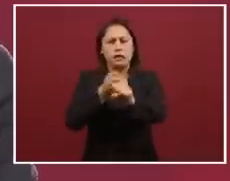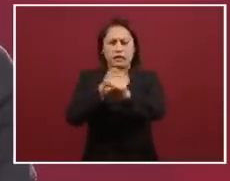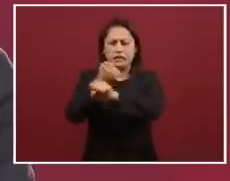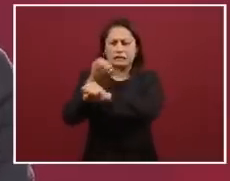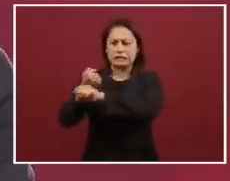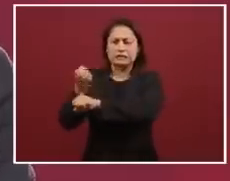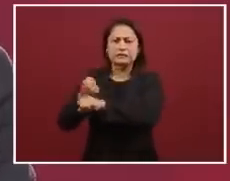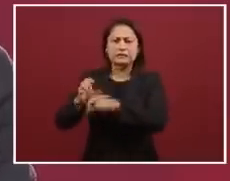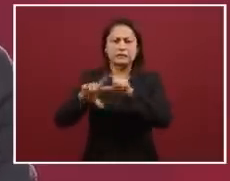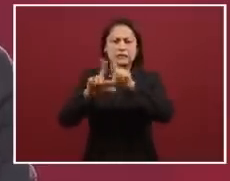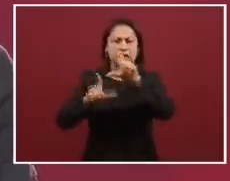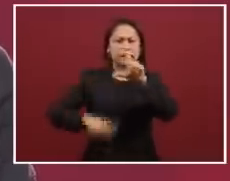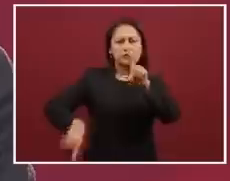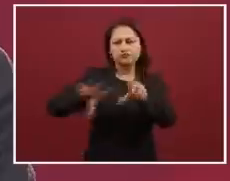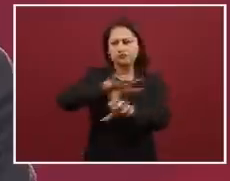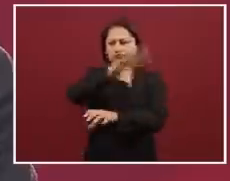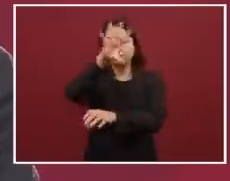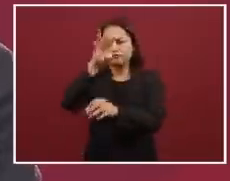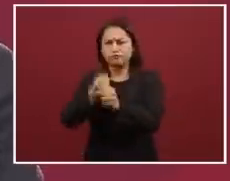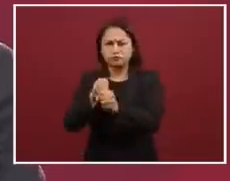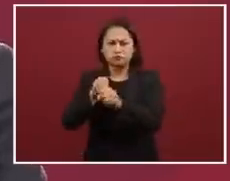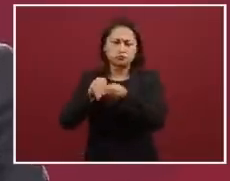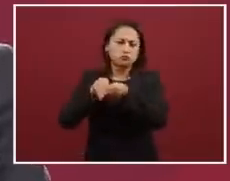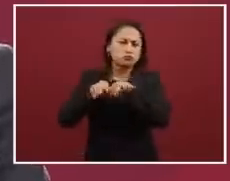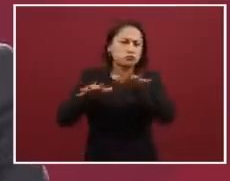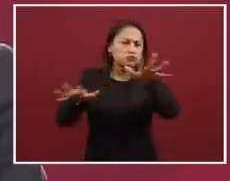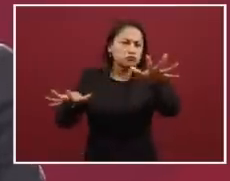estados de la República.